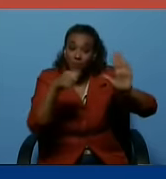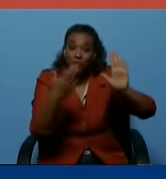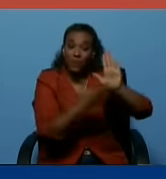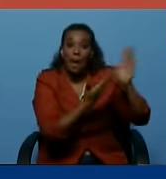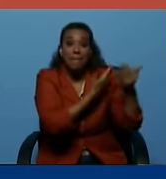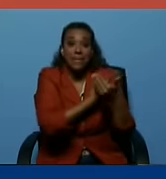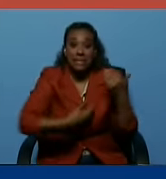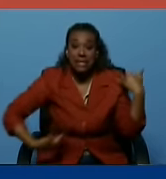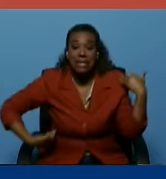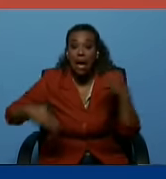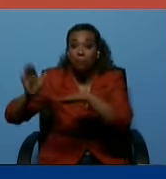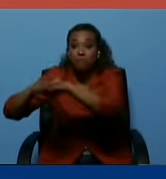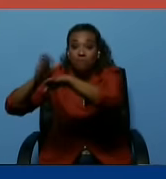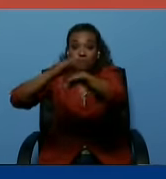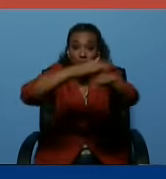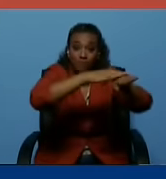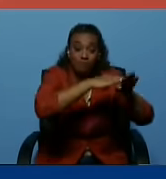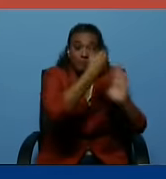presidencial